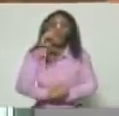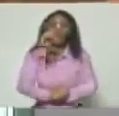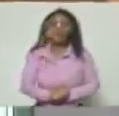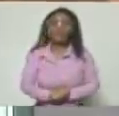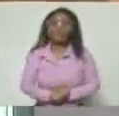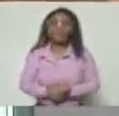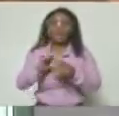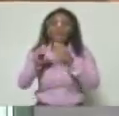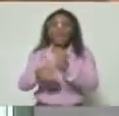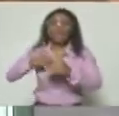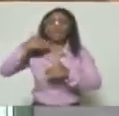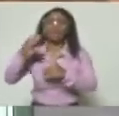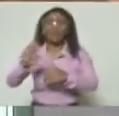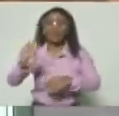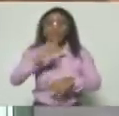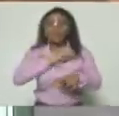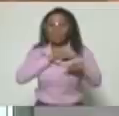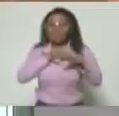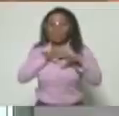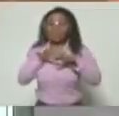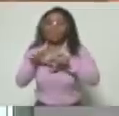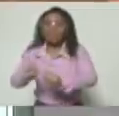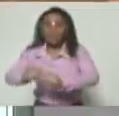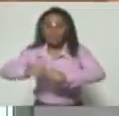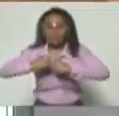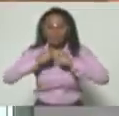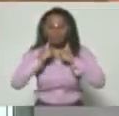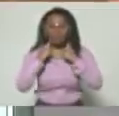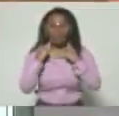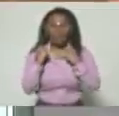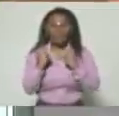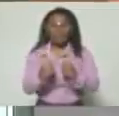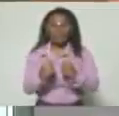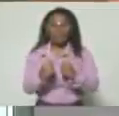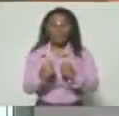y que después tomó consistencia,